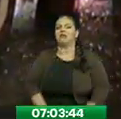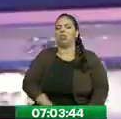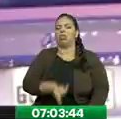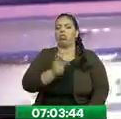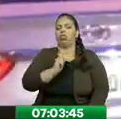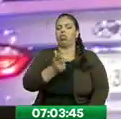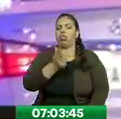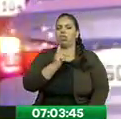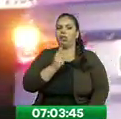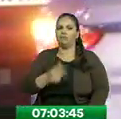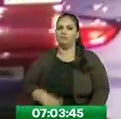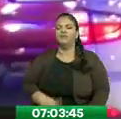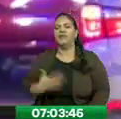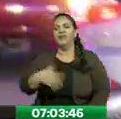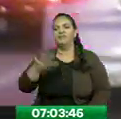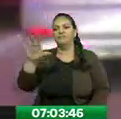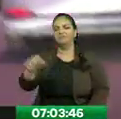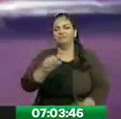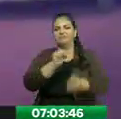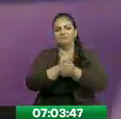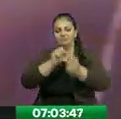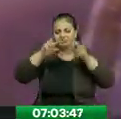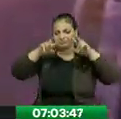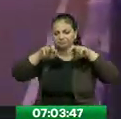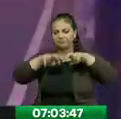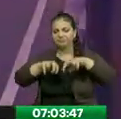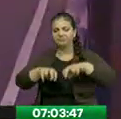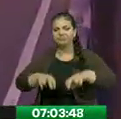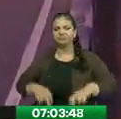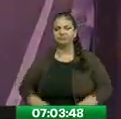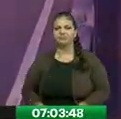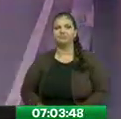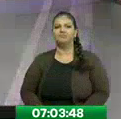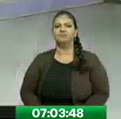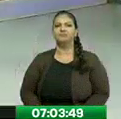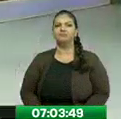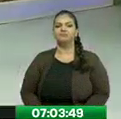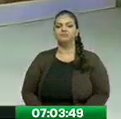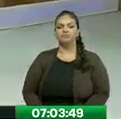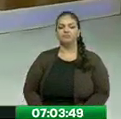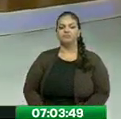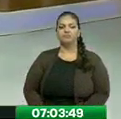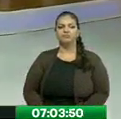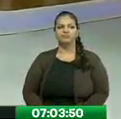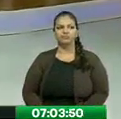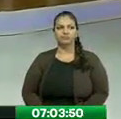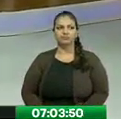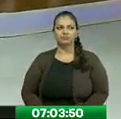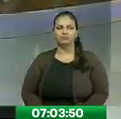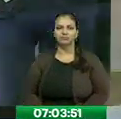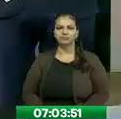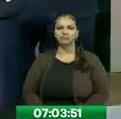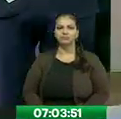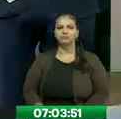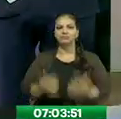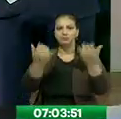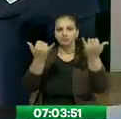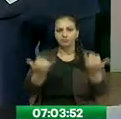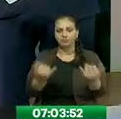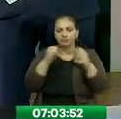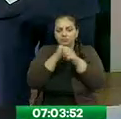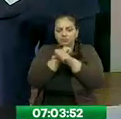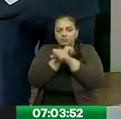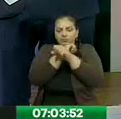investigaciones. Informó Jorge Salazar. Y ahora quiero contarles que esta madrugada un hombre